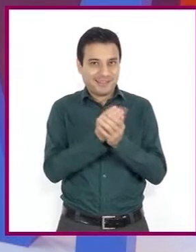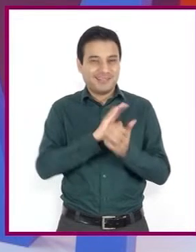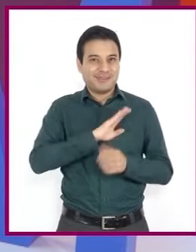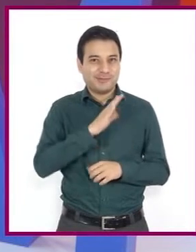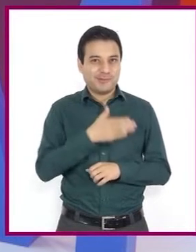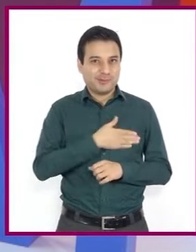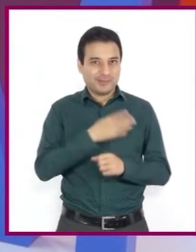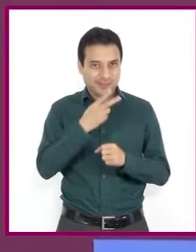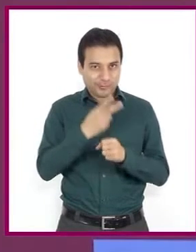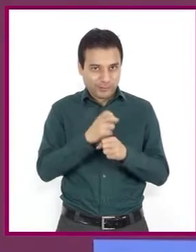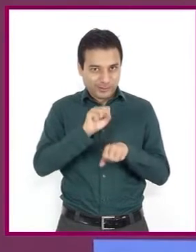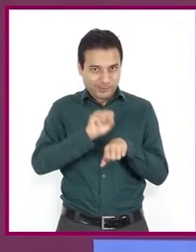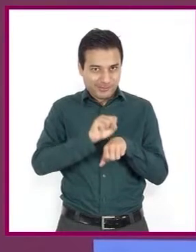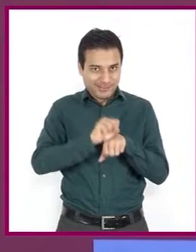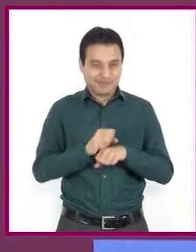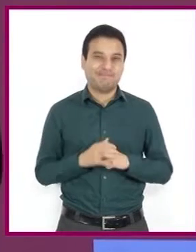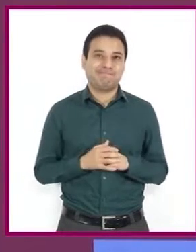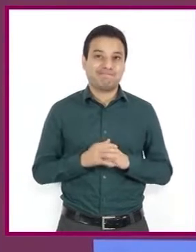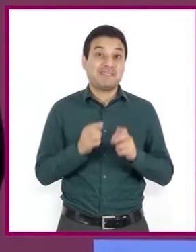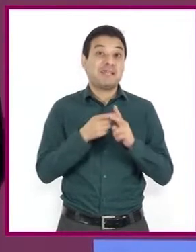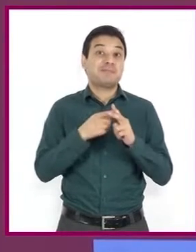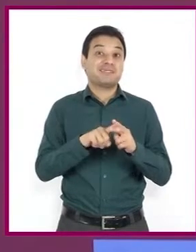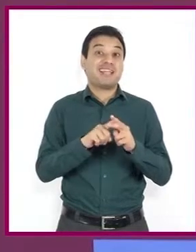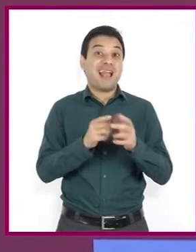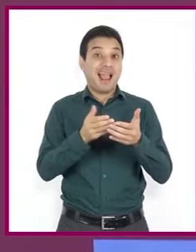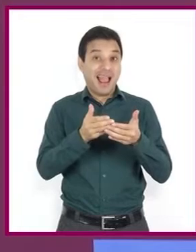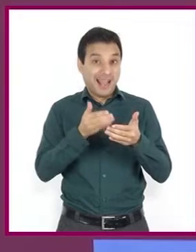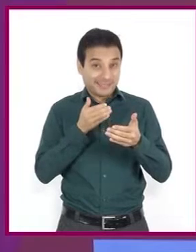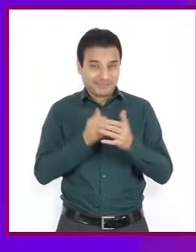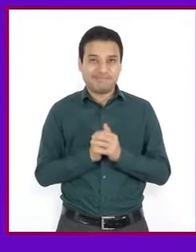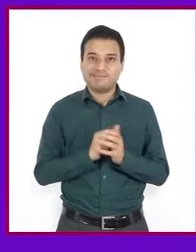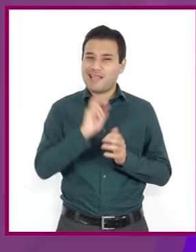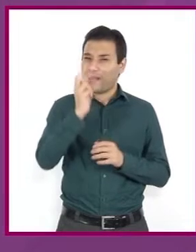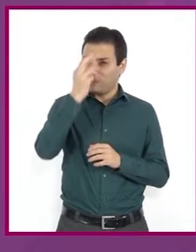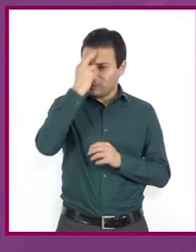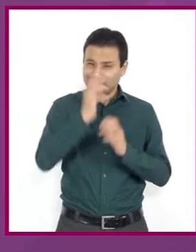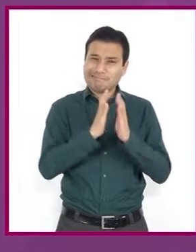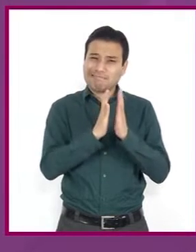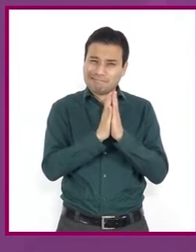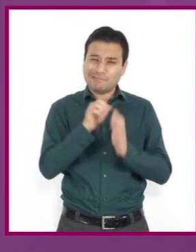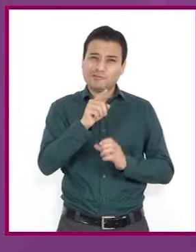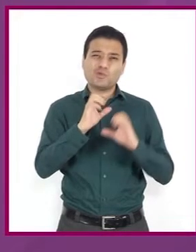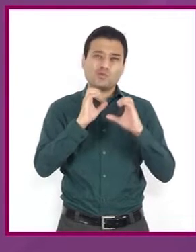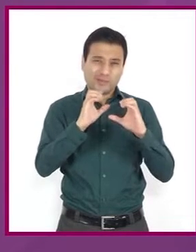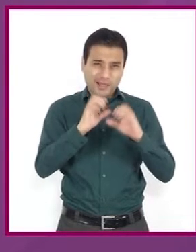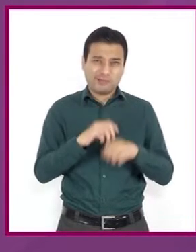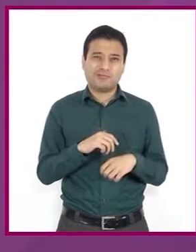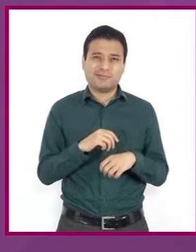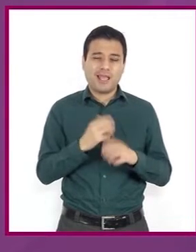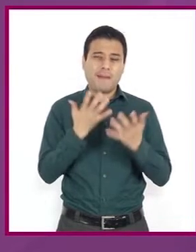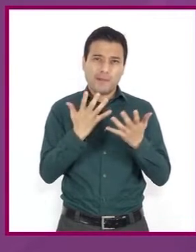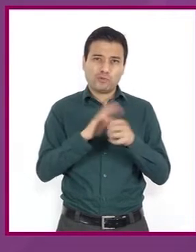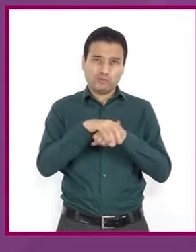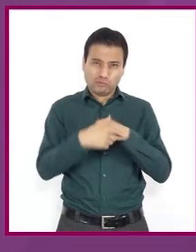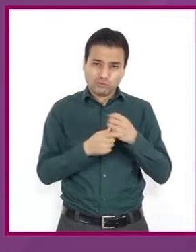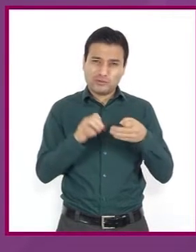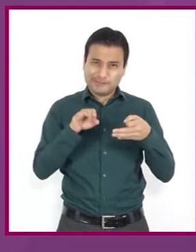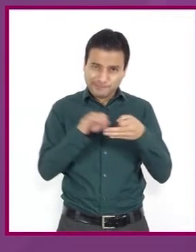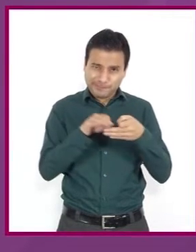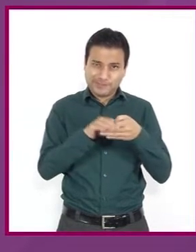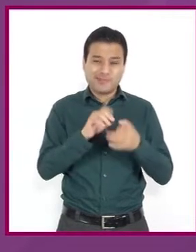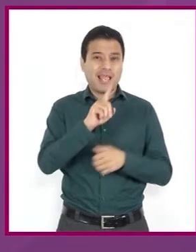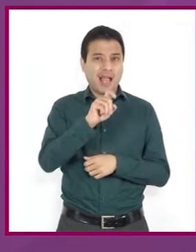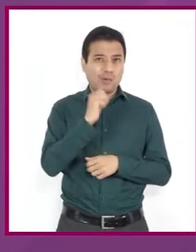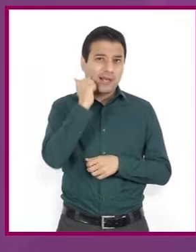de secundaria. Antes de iniciar, les recuerdo que debemos seguir cuidándonos lavando frecuentemente nuestras manos con agua